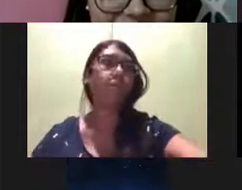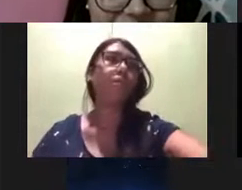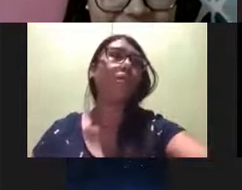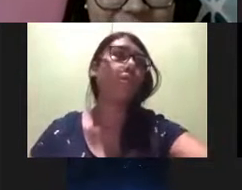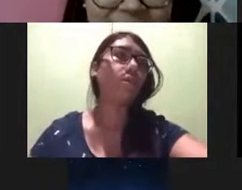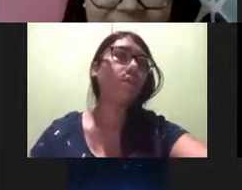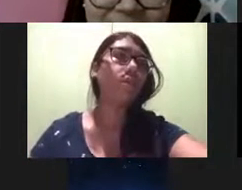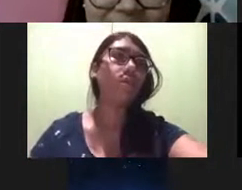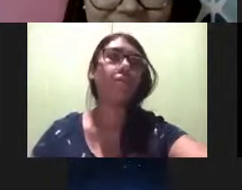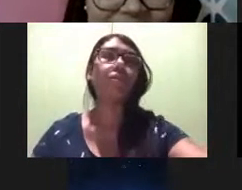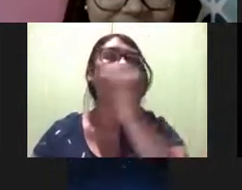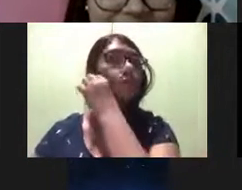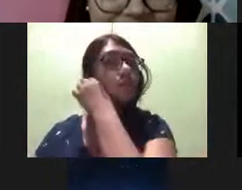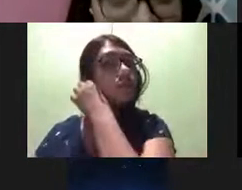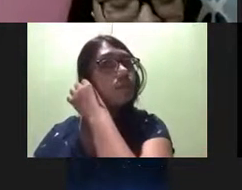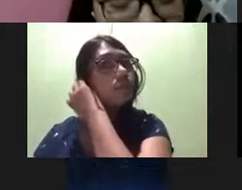name.